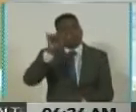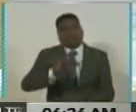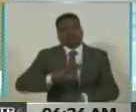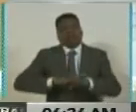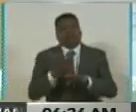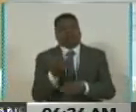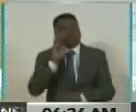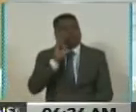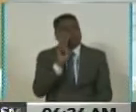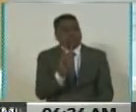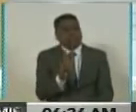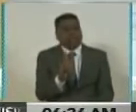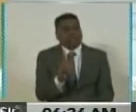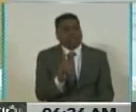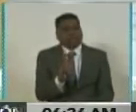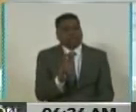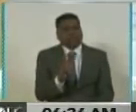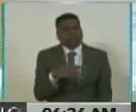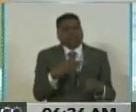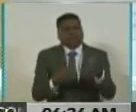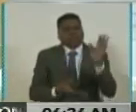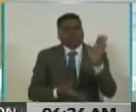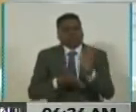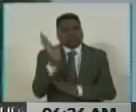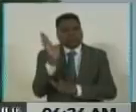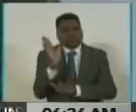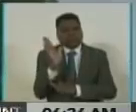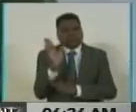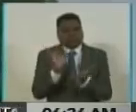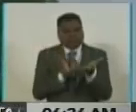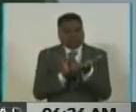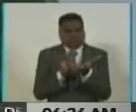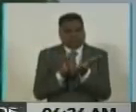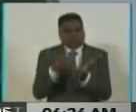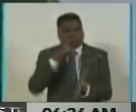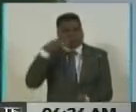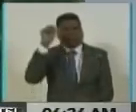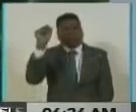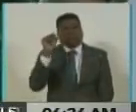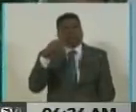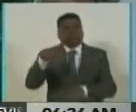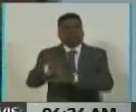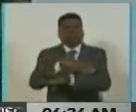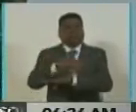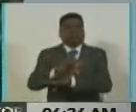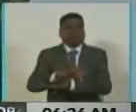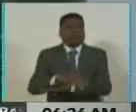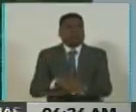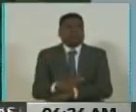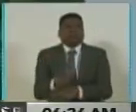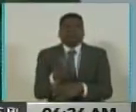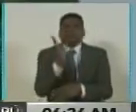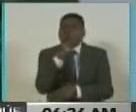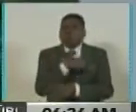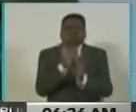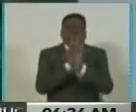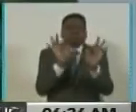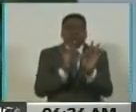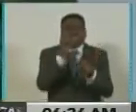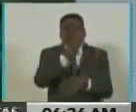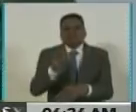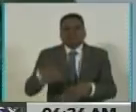otras estrategias para salir de Maduro y ahora quieren de nuevo la estrategia de calle y se encuentran sin calle. ¿Y cómo